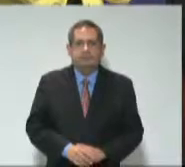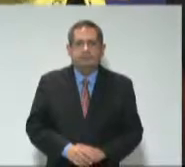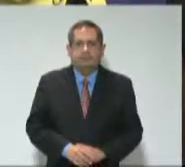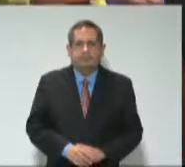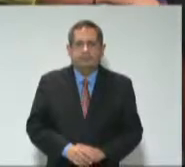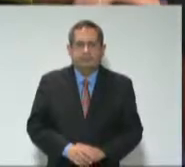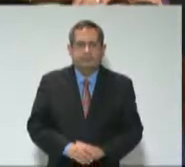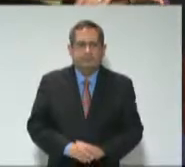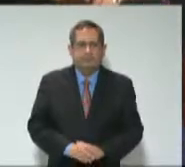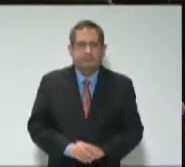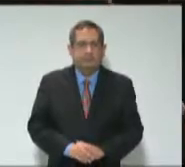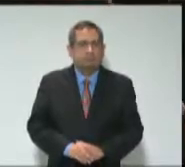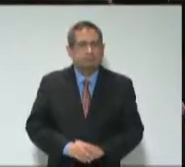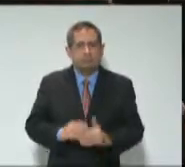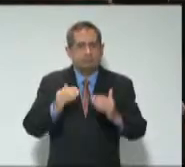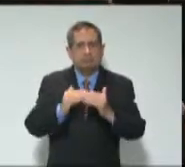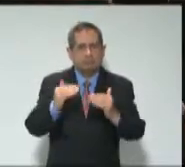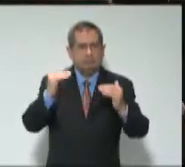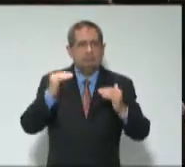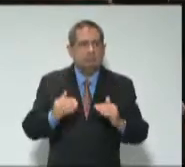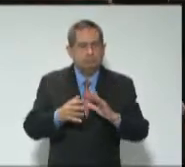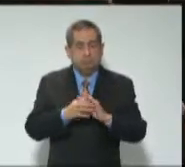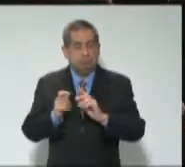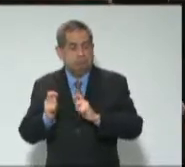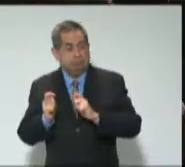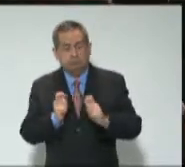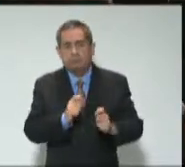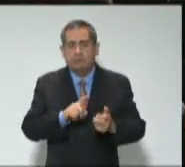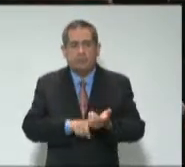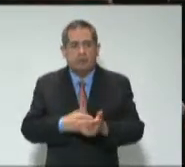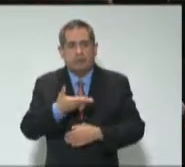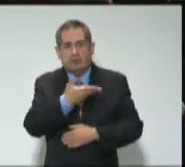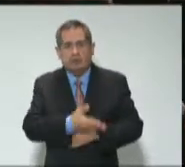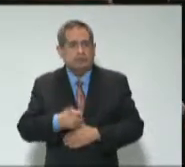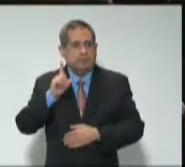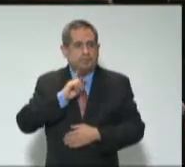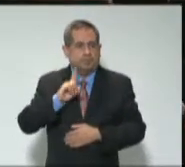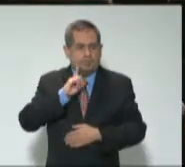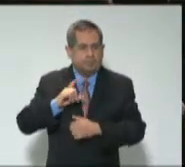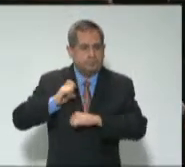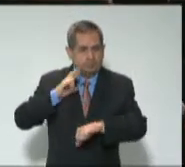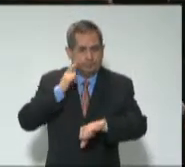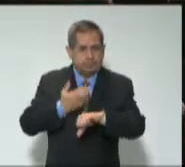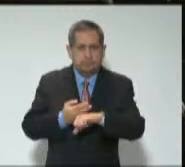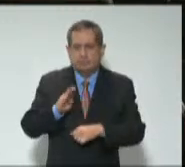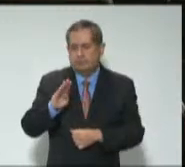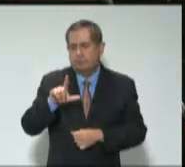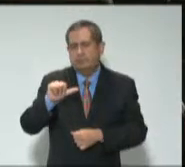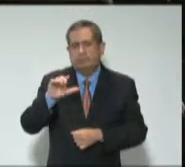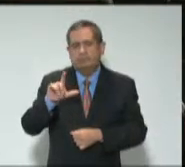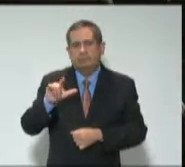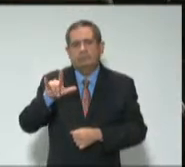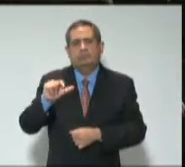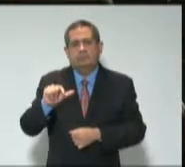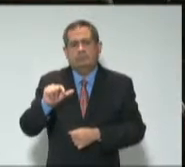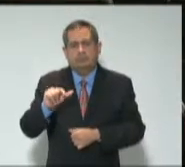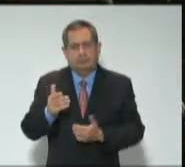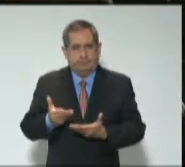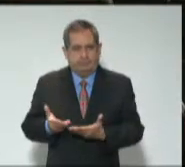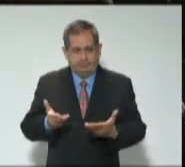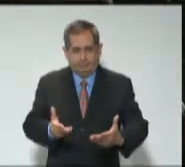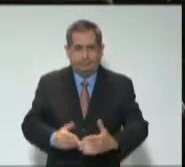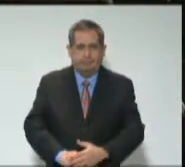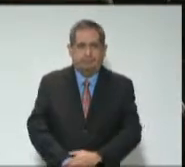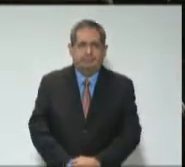llamas a continuación cedemos el uso de la voz a la comisionada de linay Blanca Lilia y barra